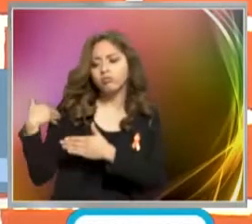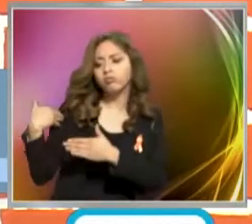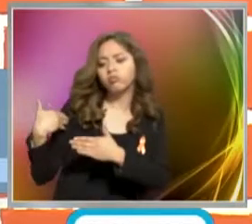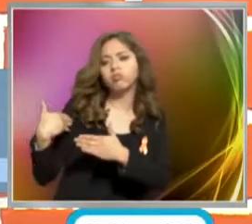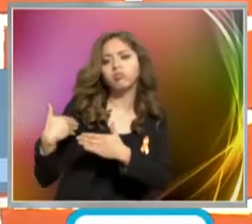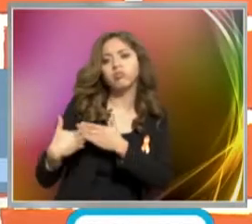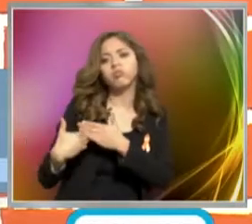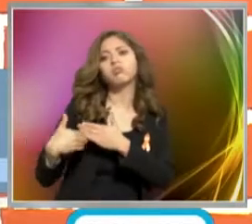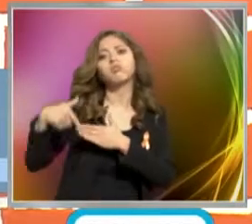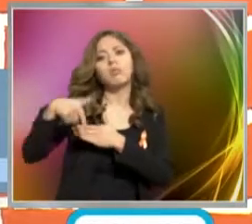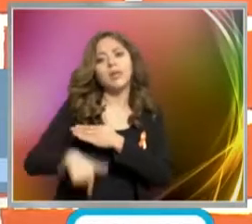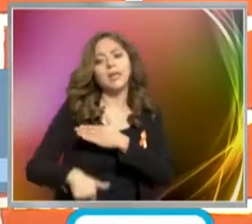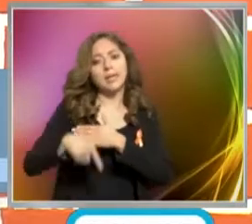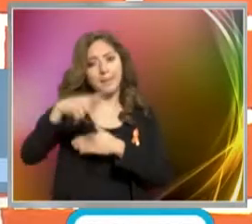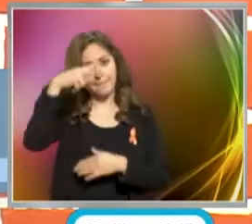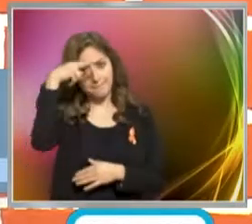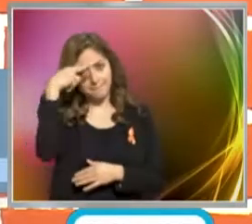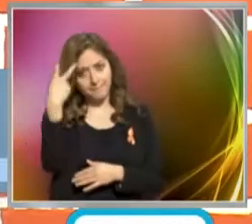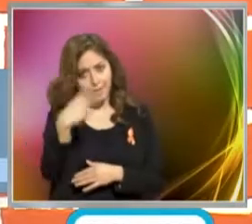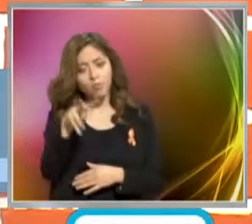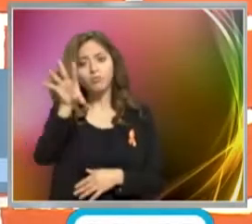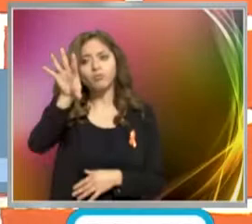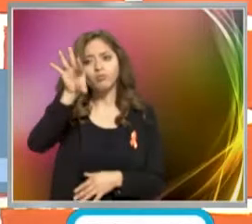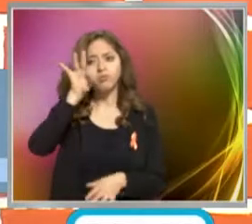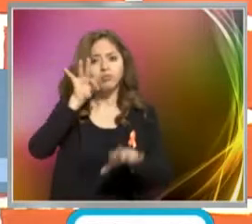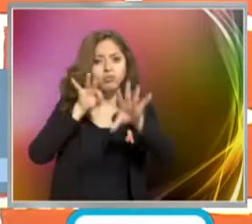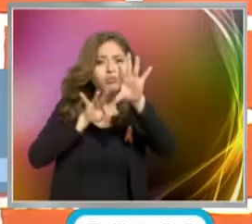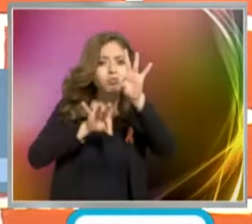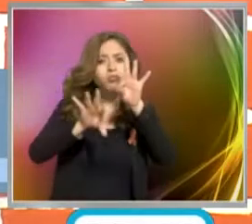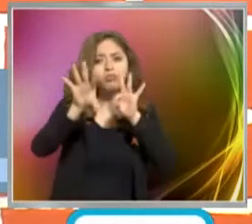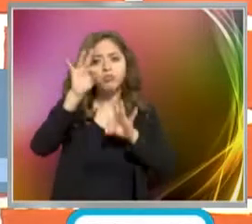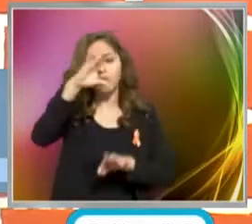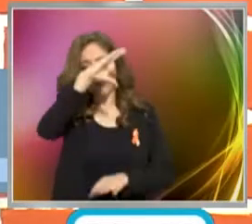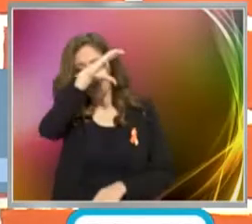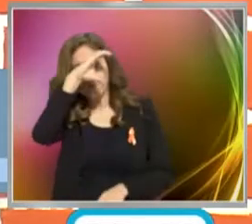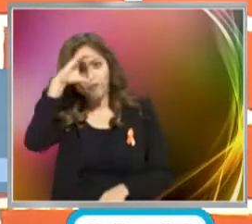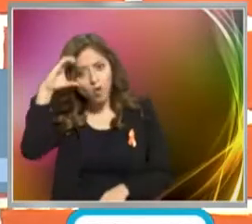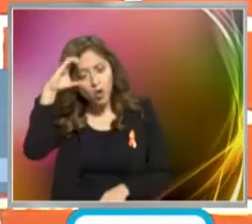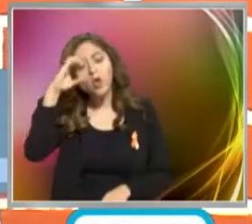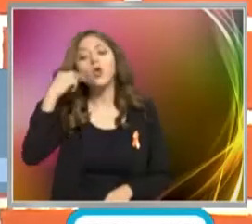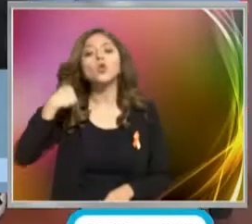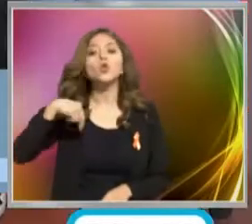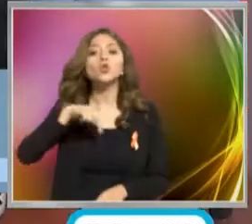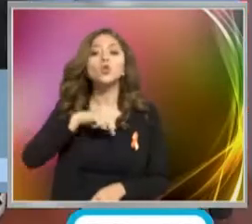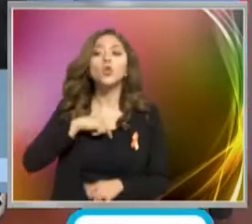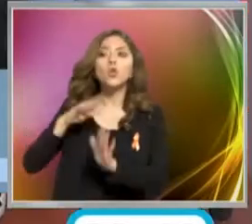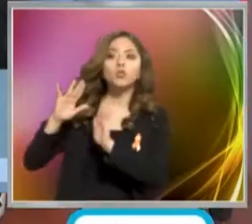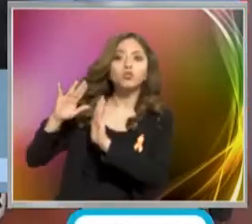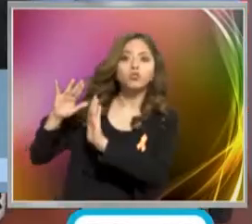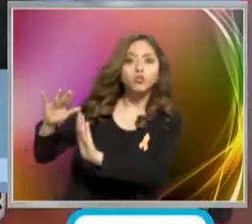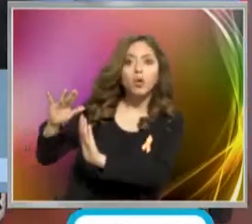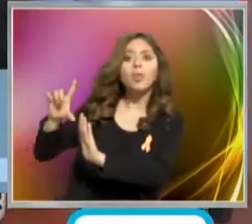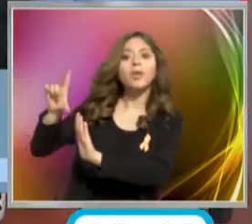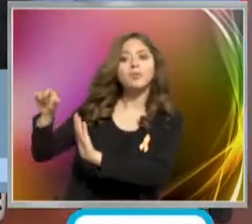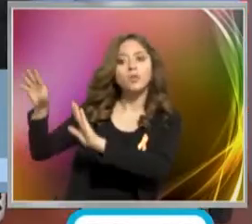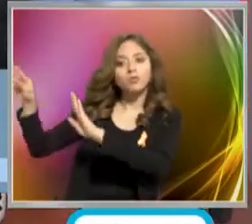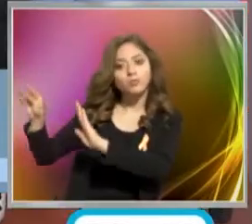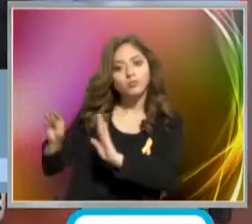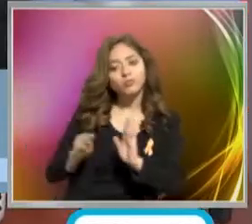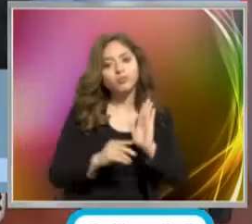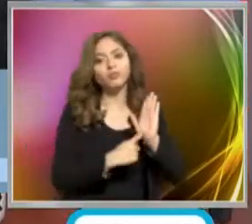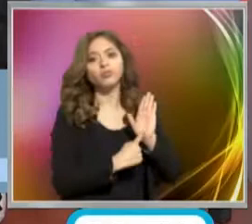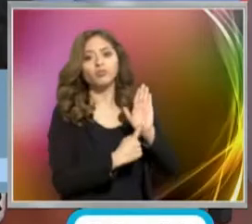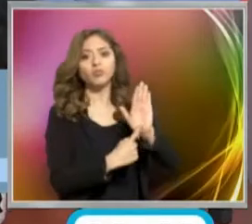el país. Entonces es una selección de fotografías dentro de todos nuestros acervos que se va a presentar en Paseo de